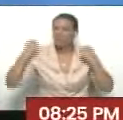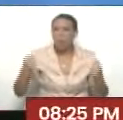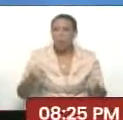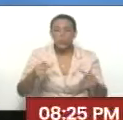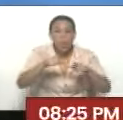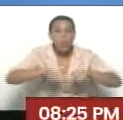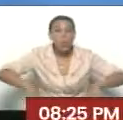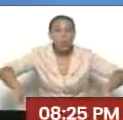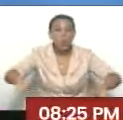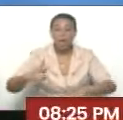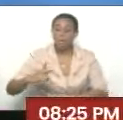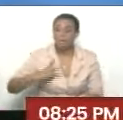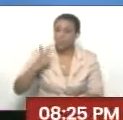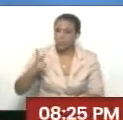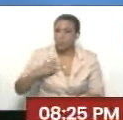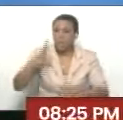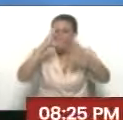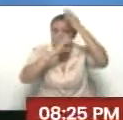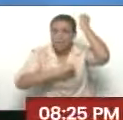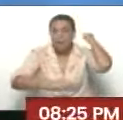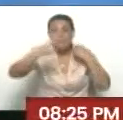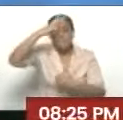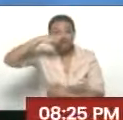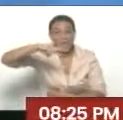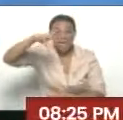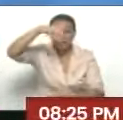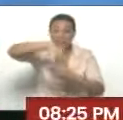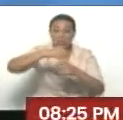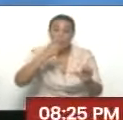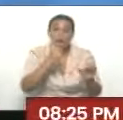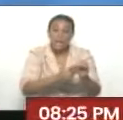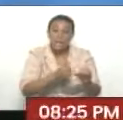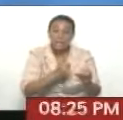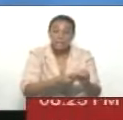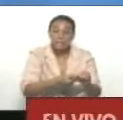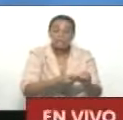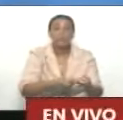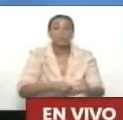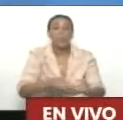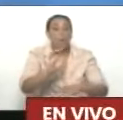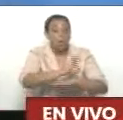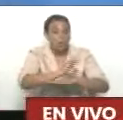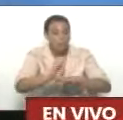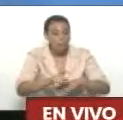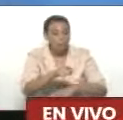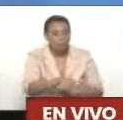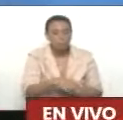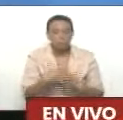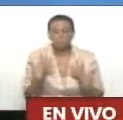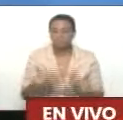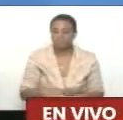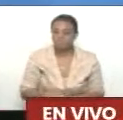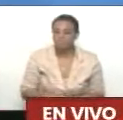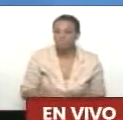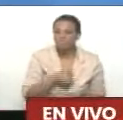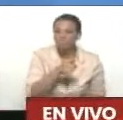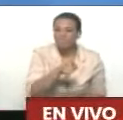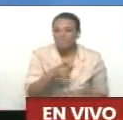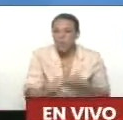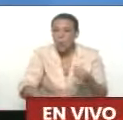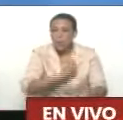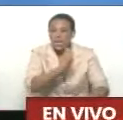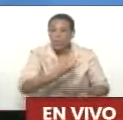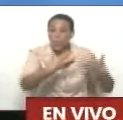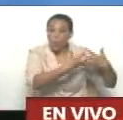sede de la Embajada de México en Quito, nuestra hermana Ecuador. Lo que hizo